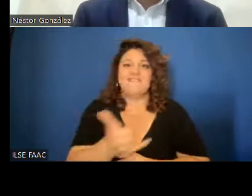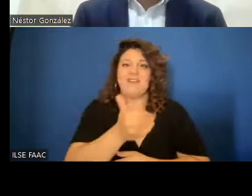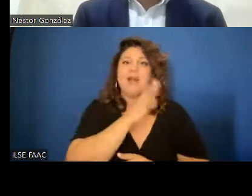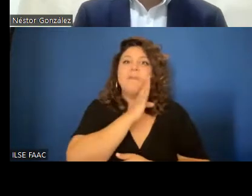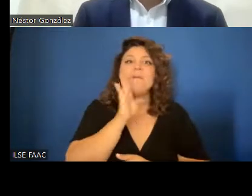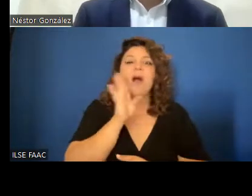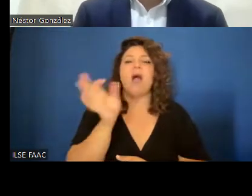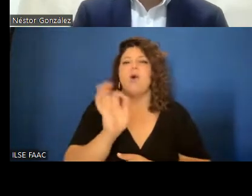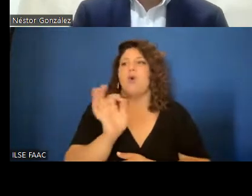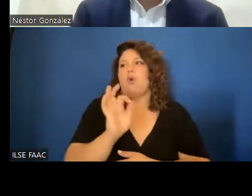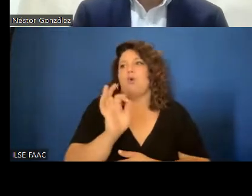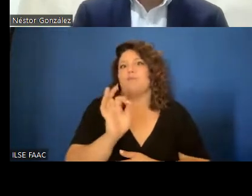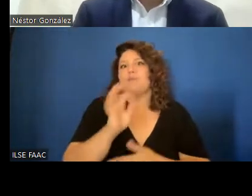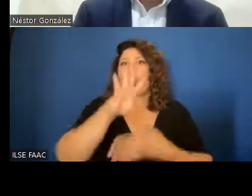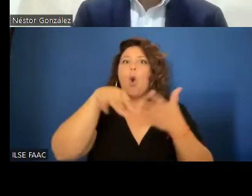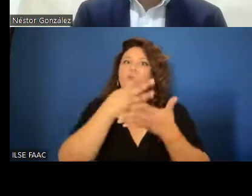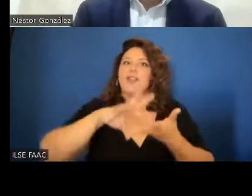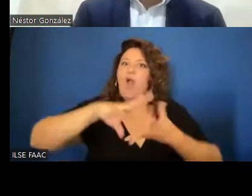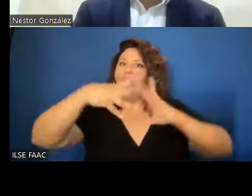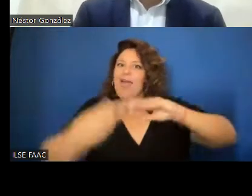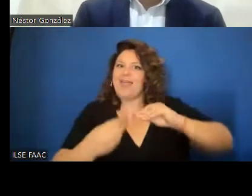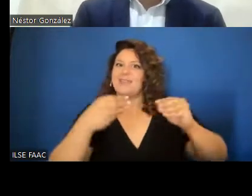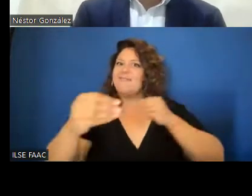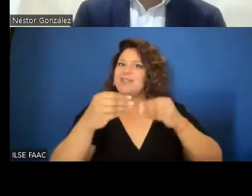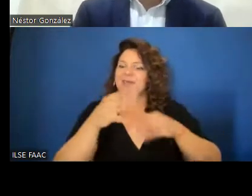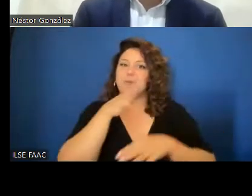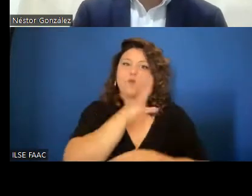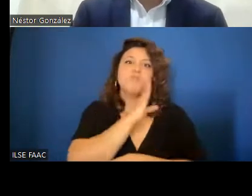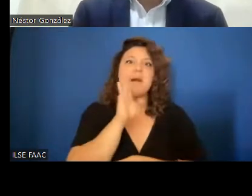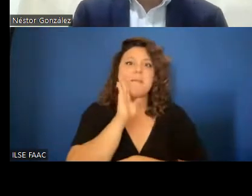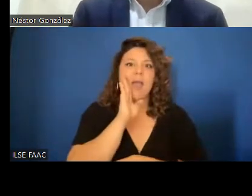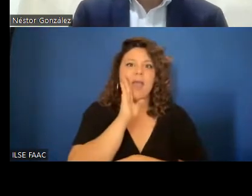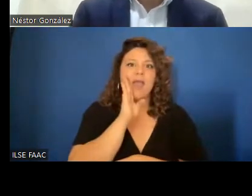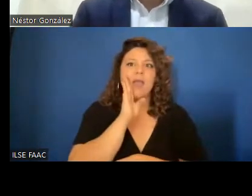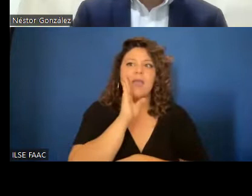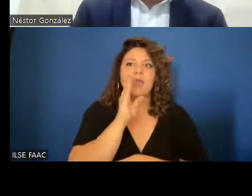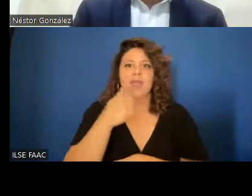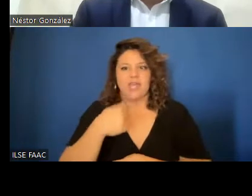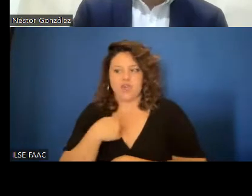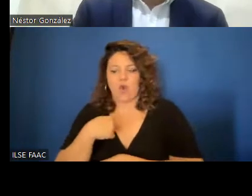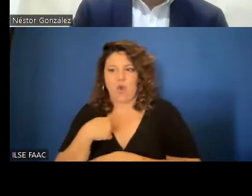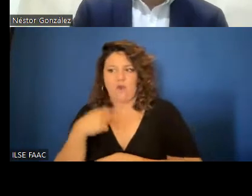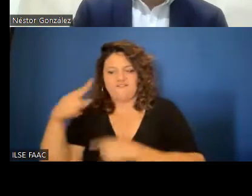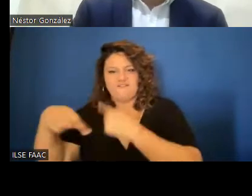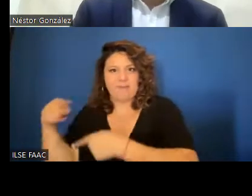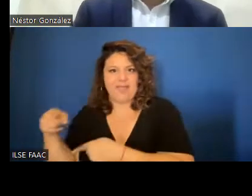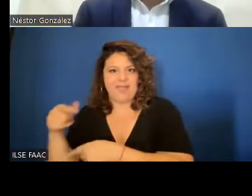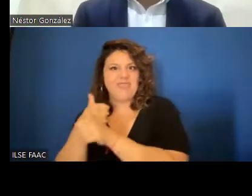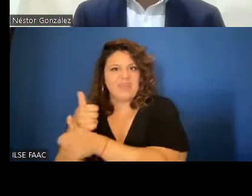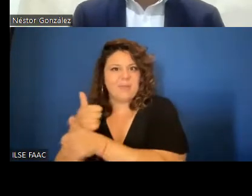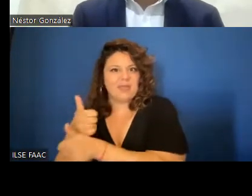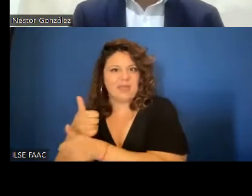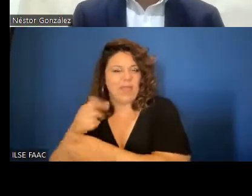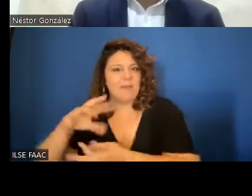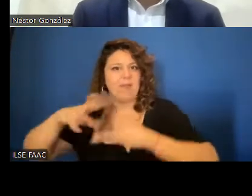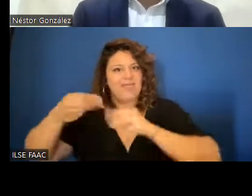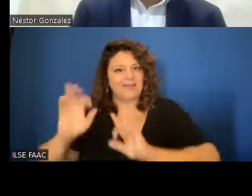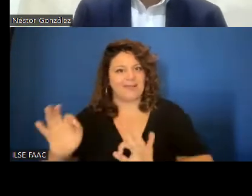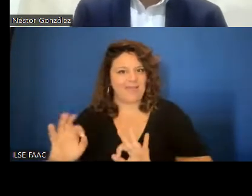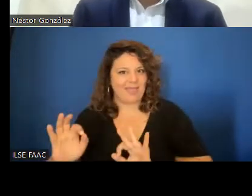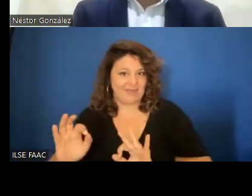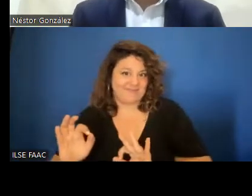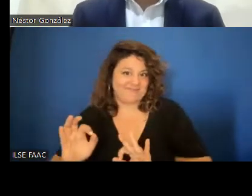Bueno, la ley viene a recoger un concepto de discriminación bastante amplio, ¿vale? Viene a recopilar un poco definiciones